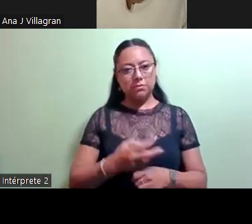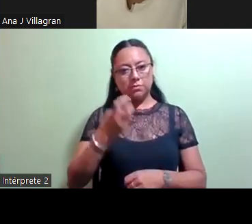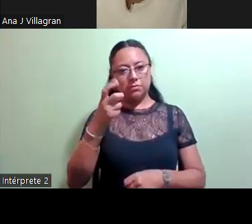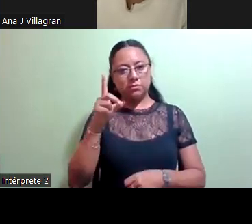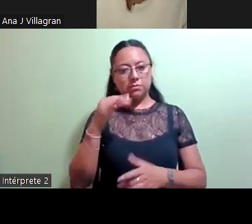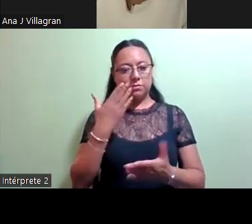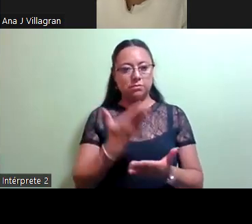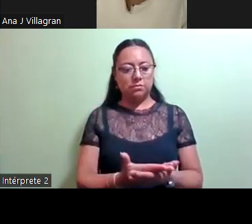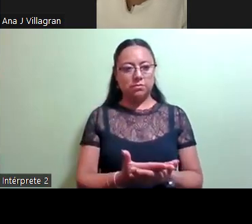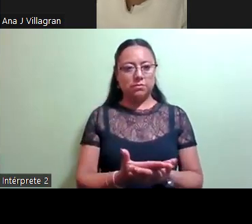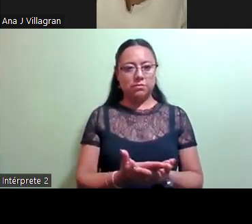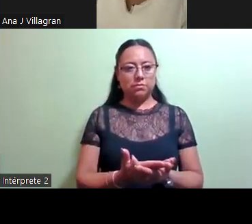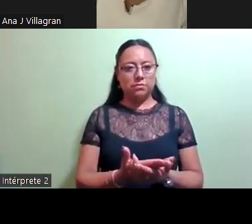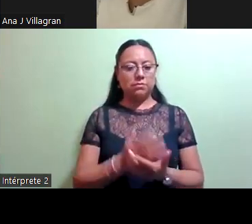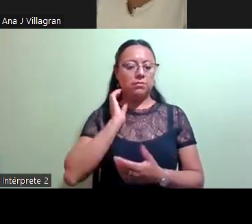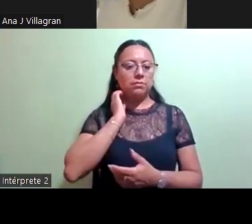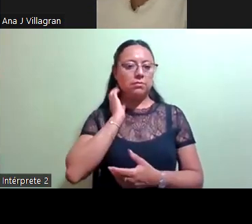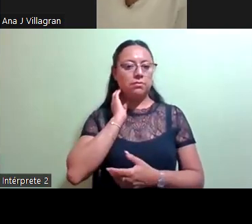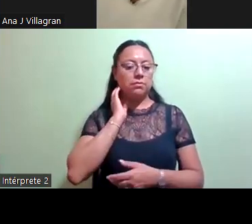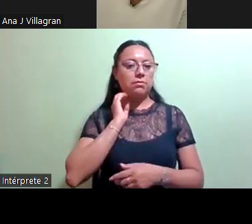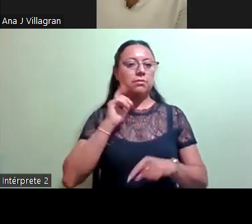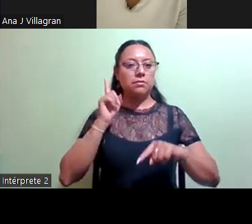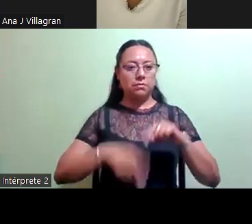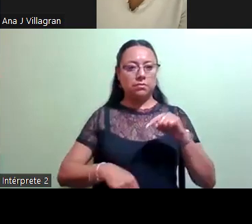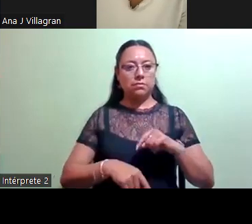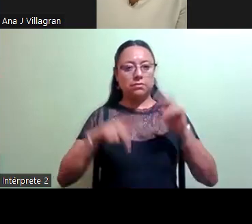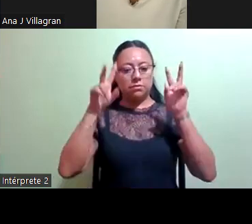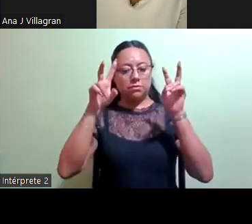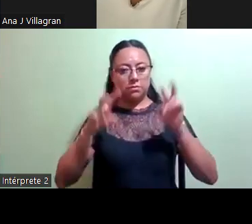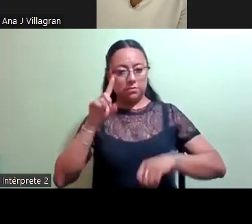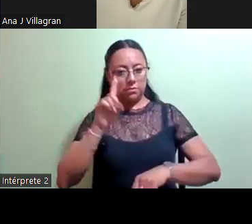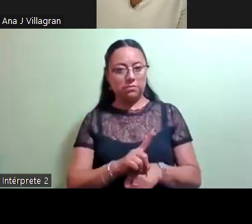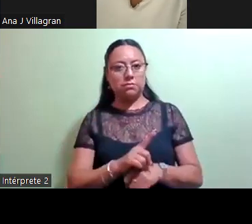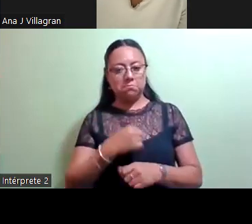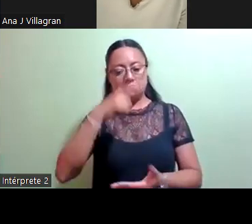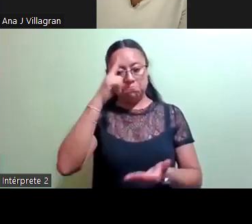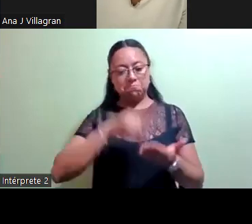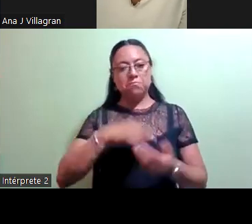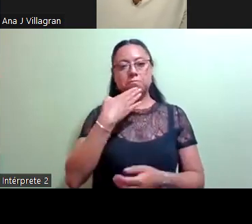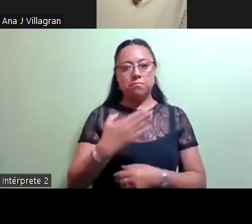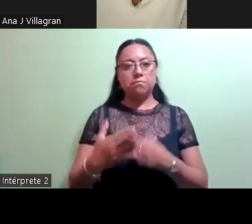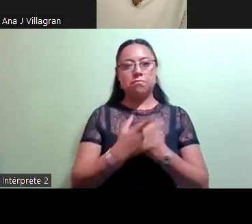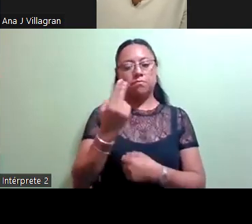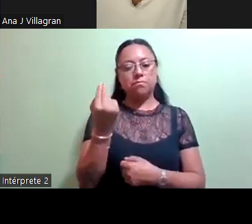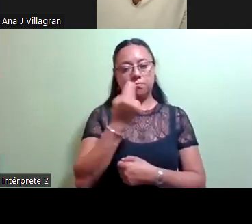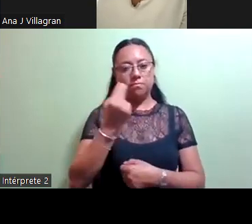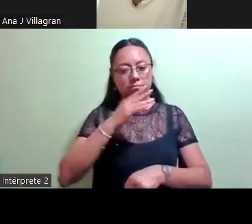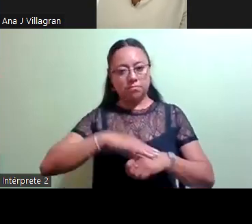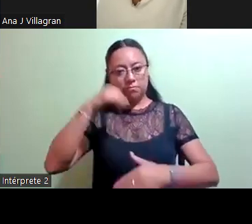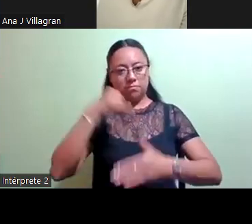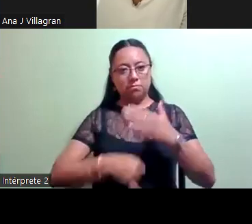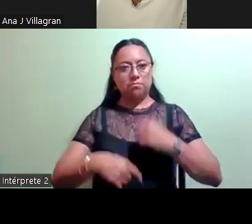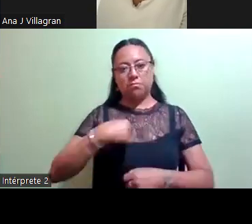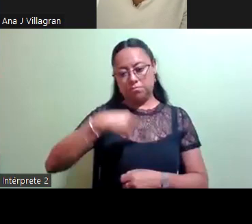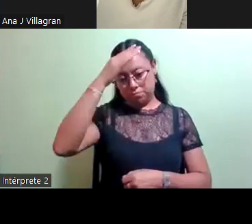dictamen del orden del día. Me parece que tiene que haber un mayor análisis. Coincido con